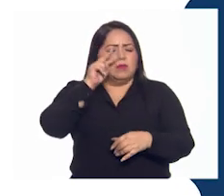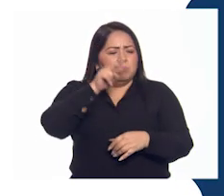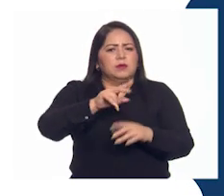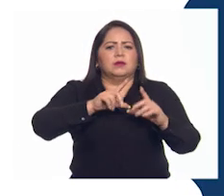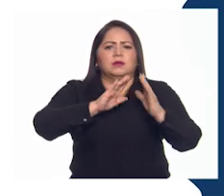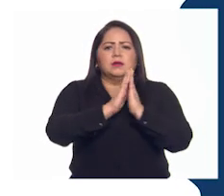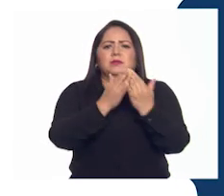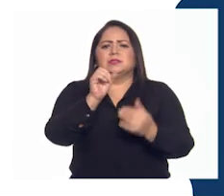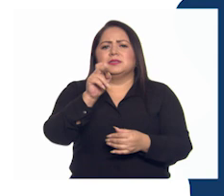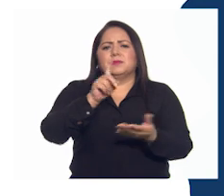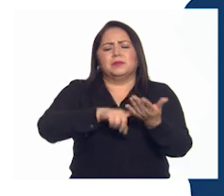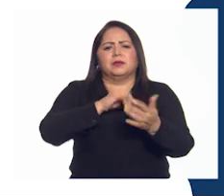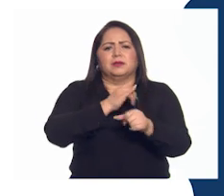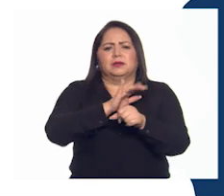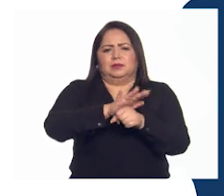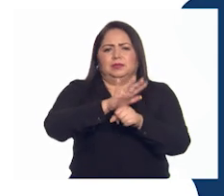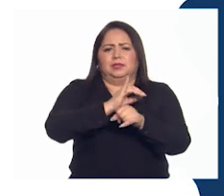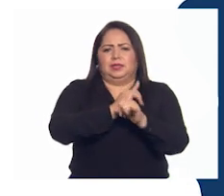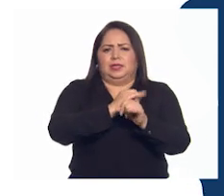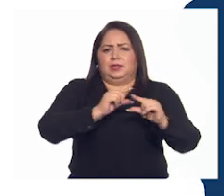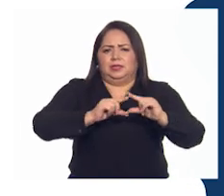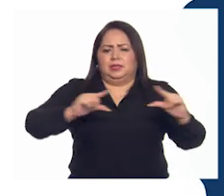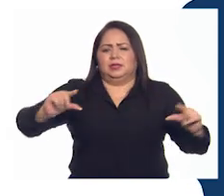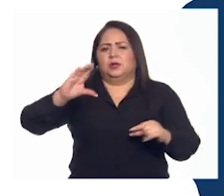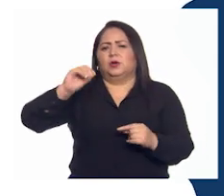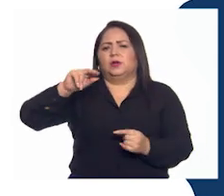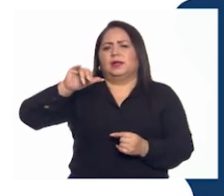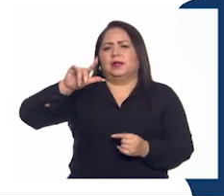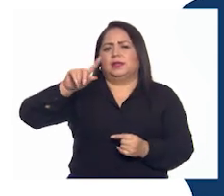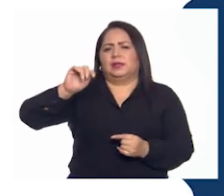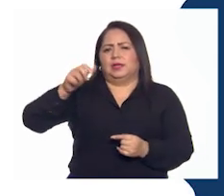los libros de texto en la página